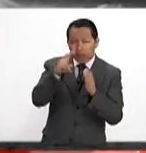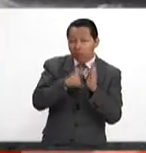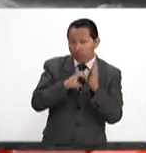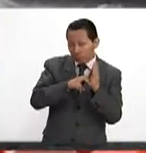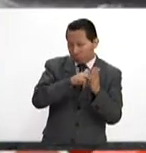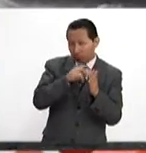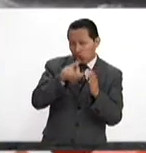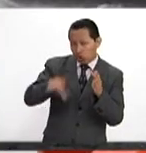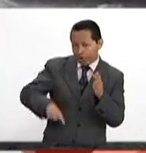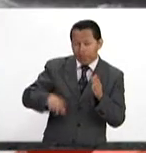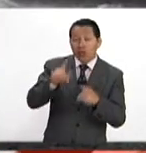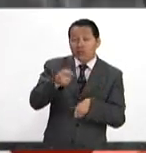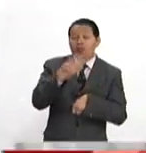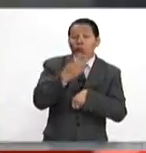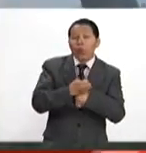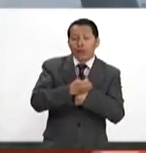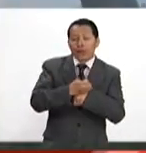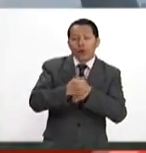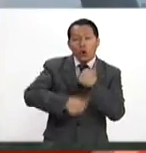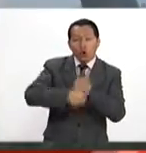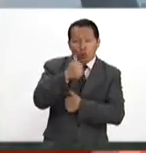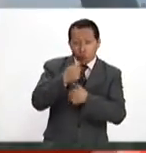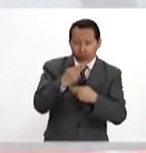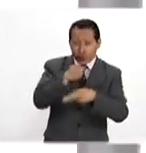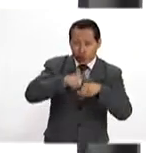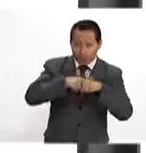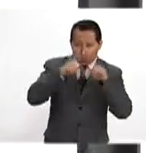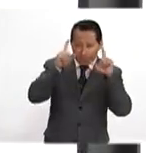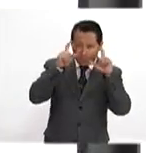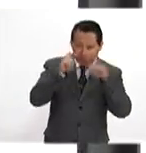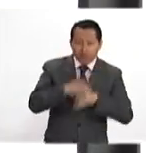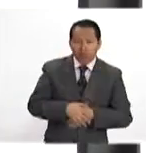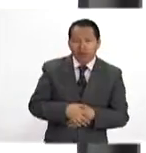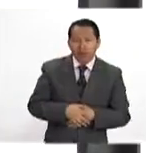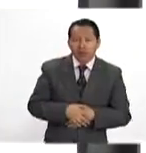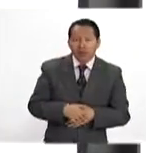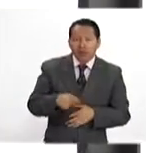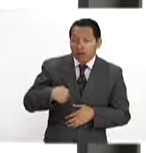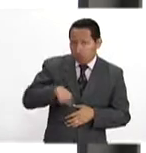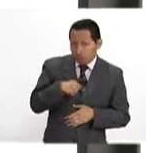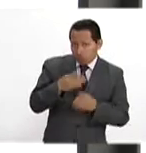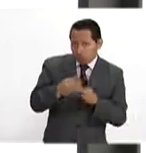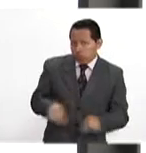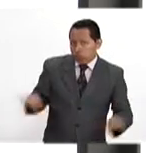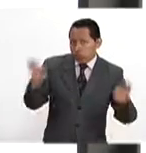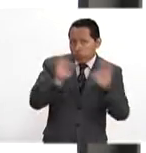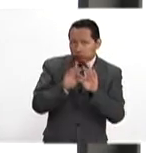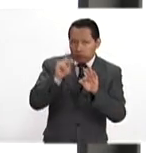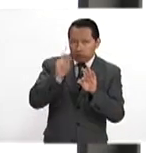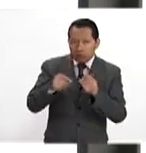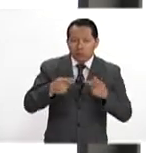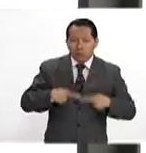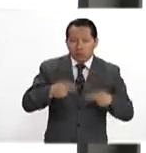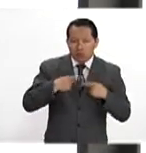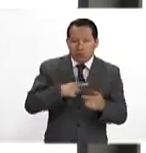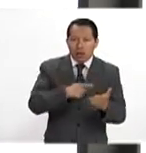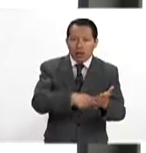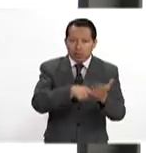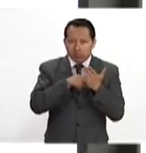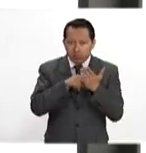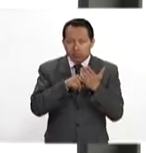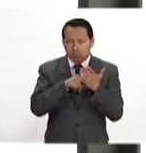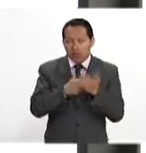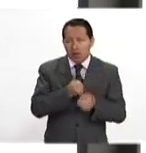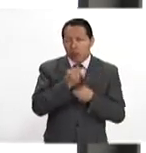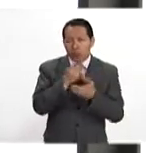Estado, nos habló del cuarto concurso nacional de fotografía. Y es para nosotros lo importante, que la ciudadanía nos exprese qué